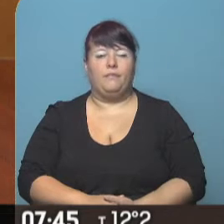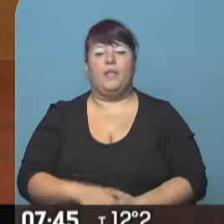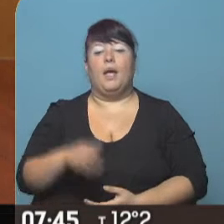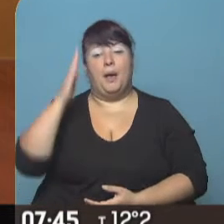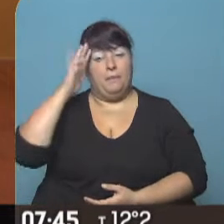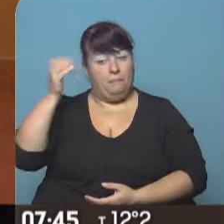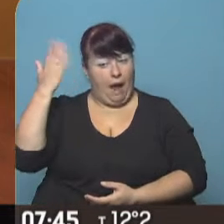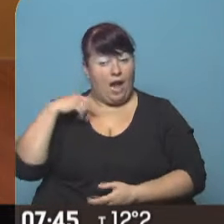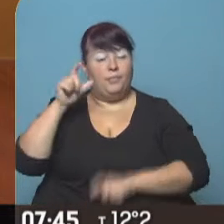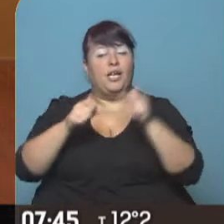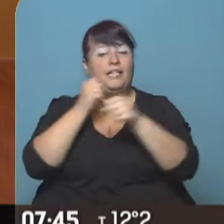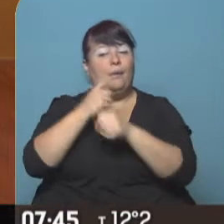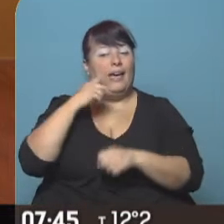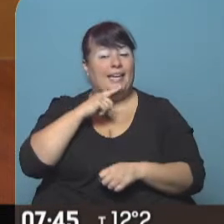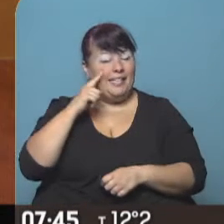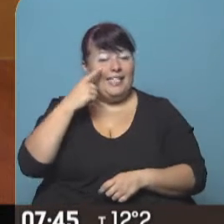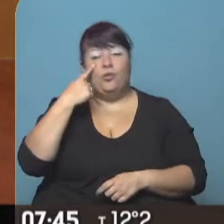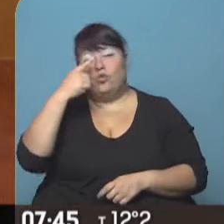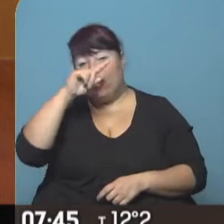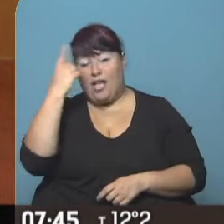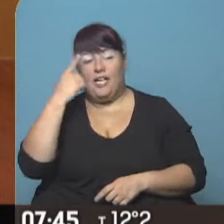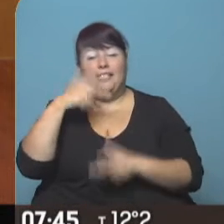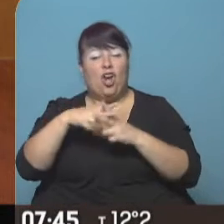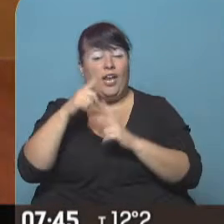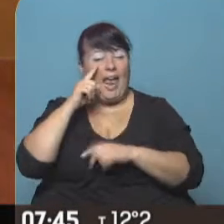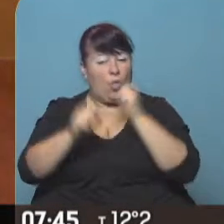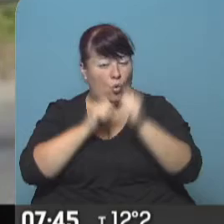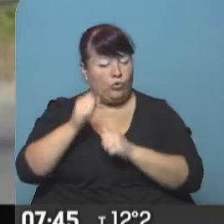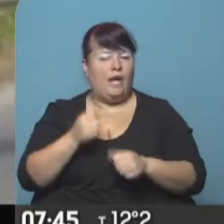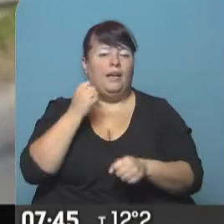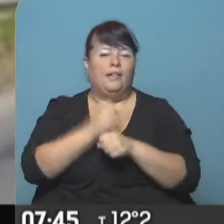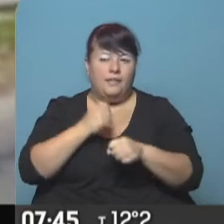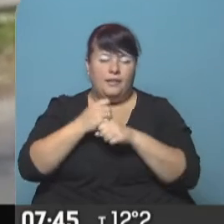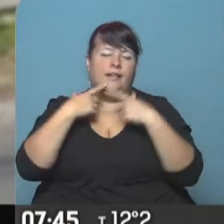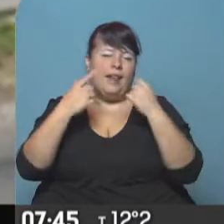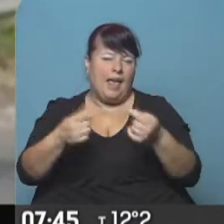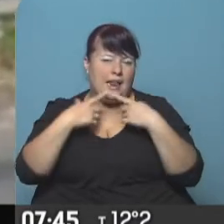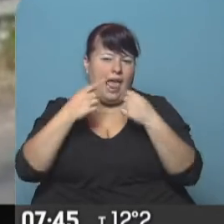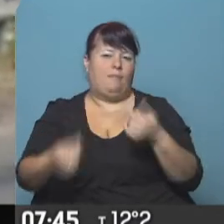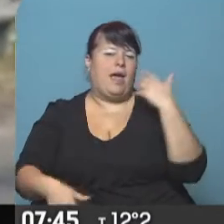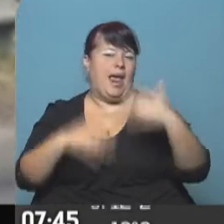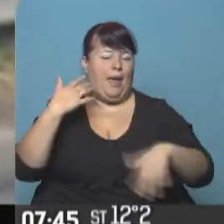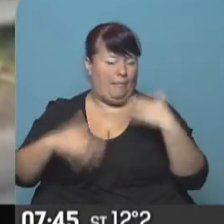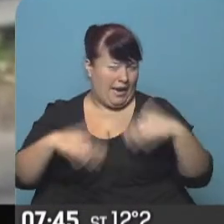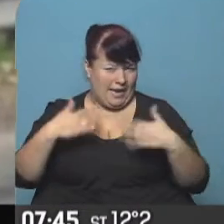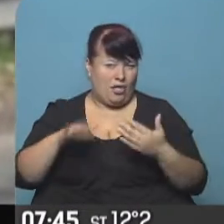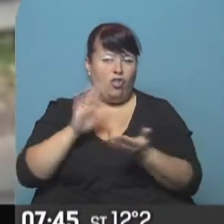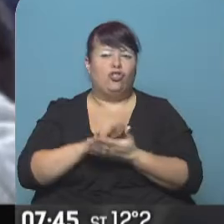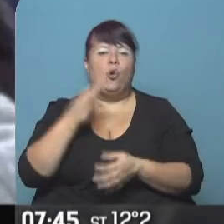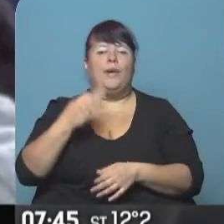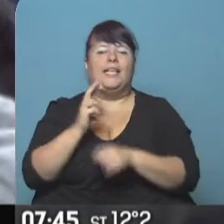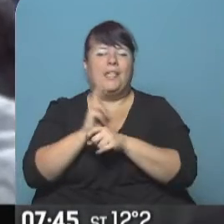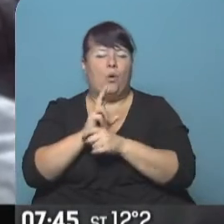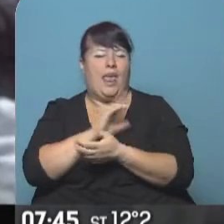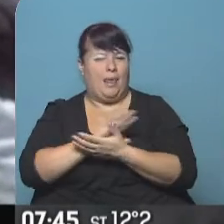Desde marzo, trabajadores del INTE, el Instituto Nacional de Tecnología Industrial, vienen realizando reclamos por la emergencia en seguridad